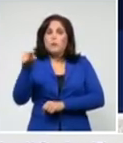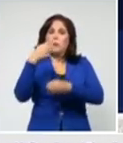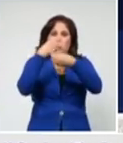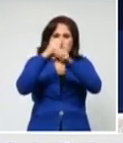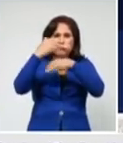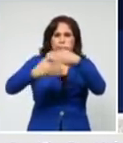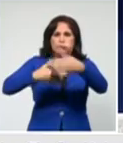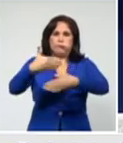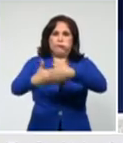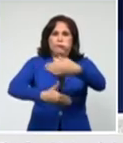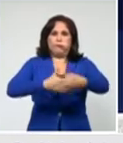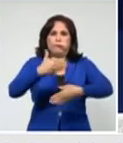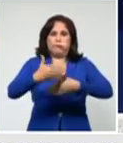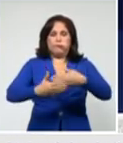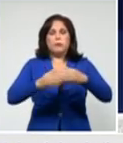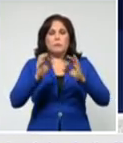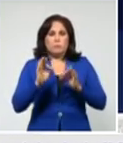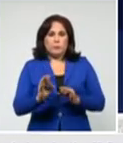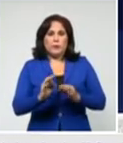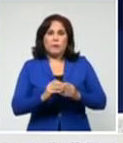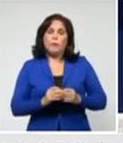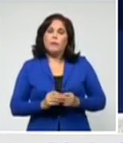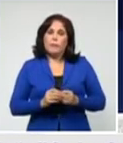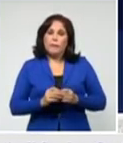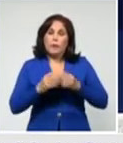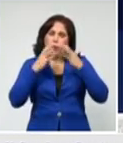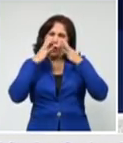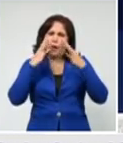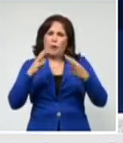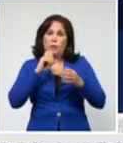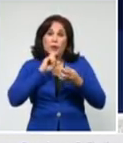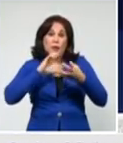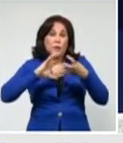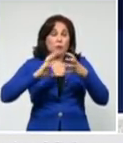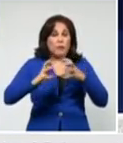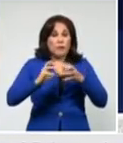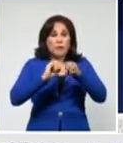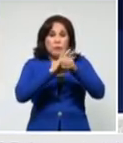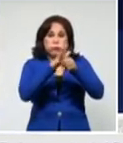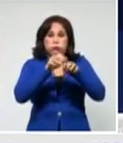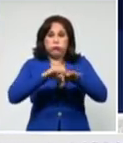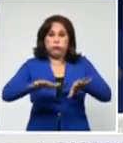procesadas, teniendo en cuenta su complejidad epidemiológica.